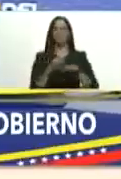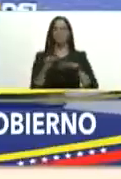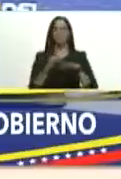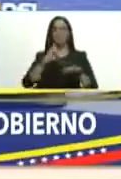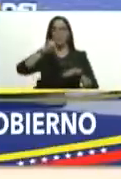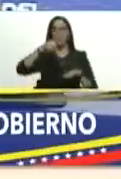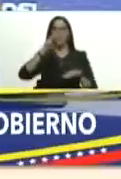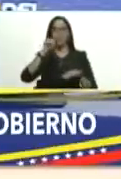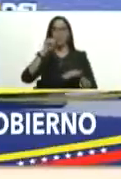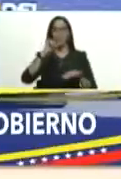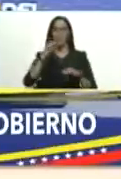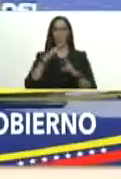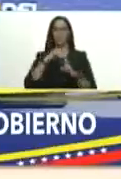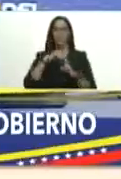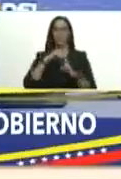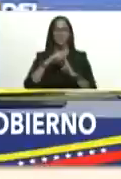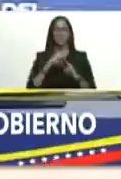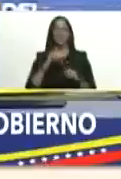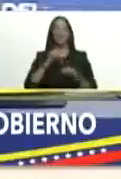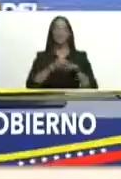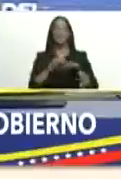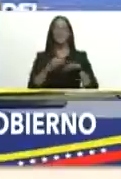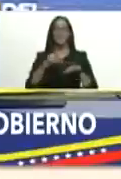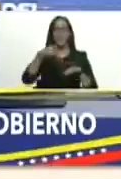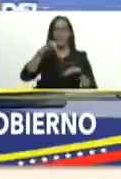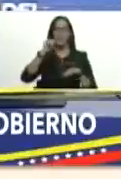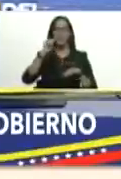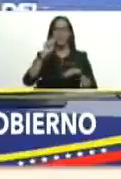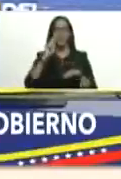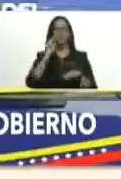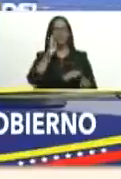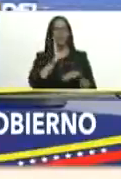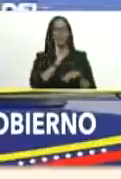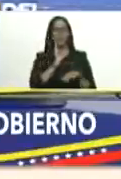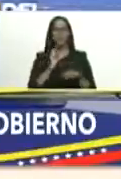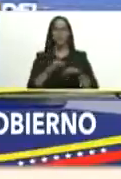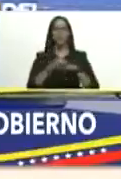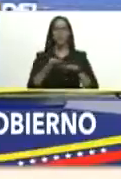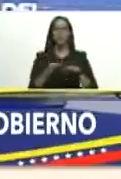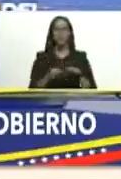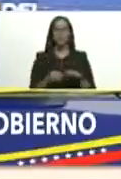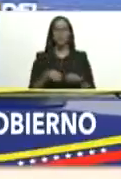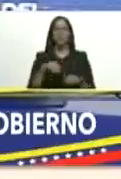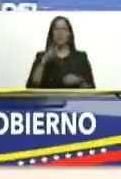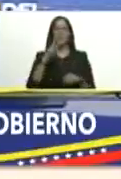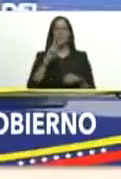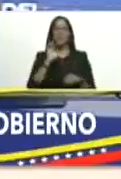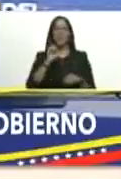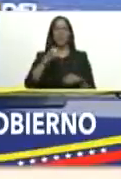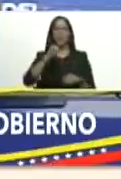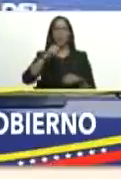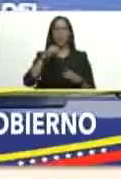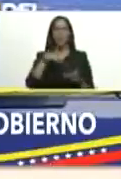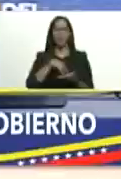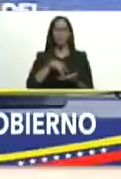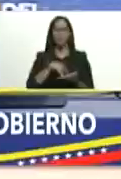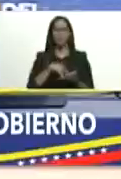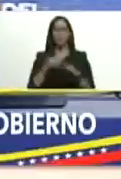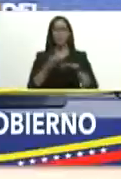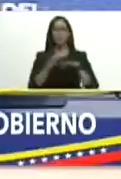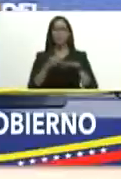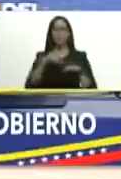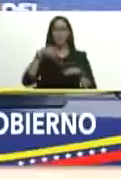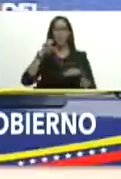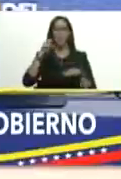de Táchira. Municipio Piar, de Bolívar. Municipio Bejuma, Carabobo. Municipio Peña,